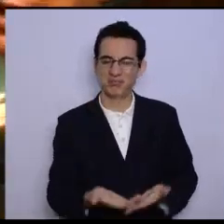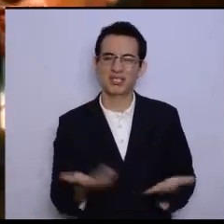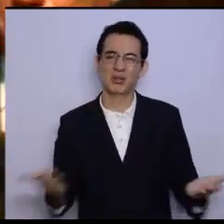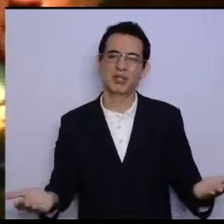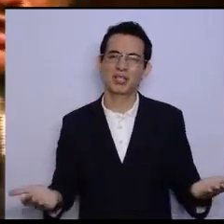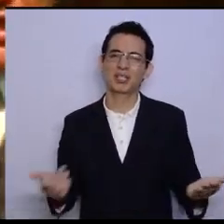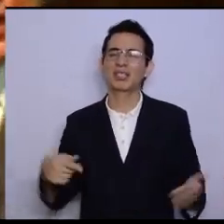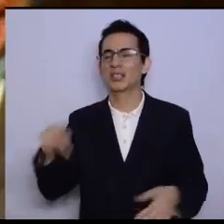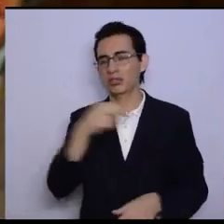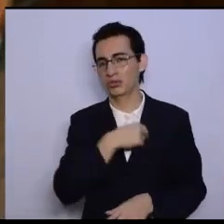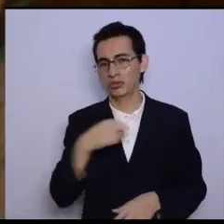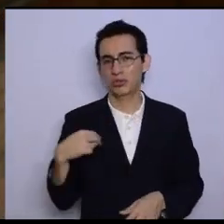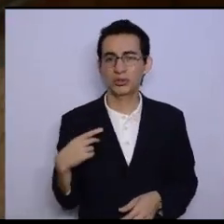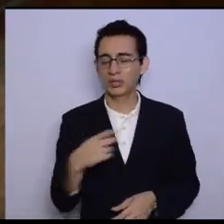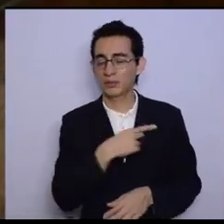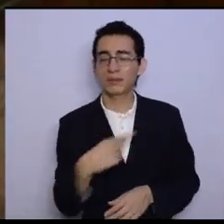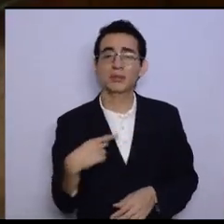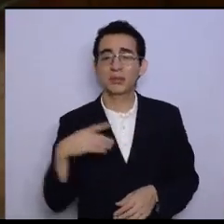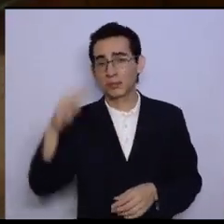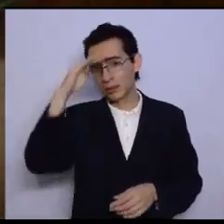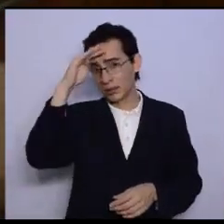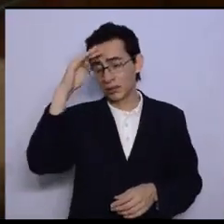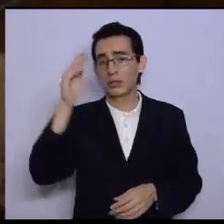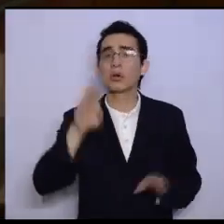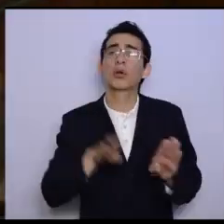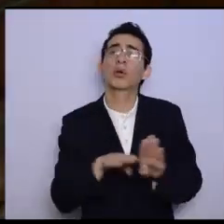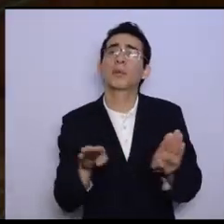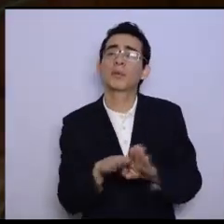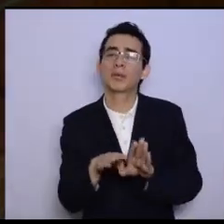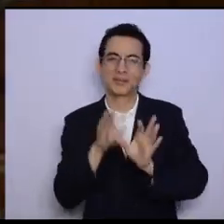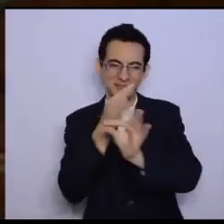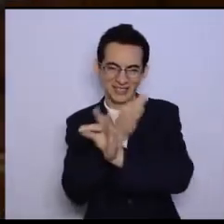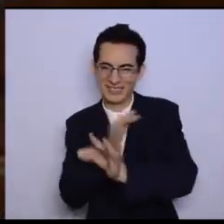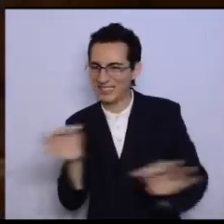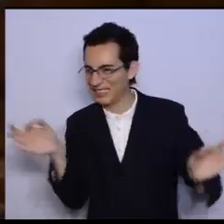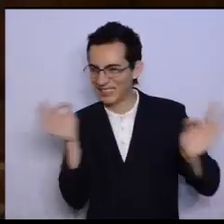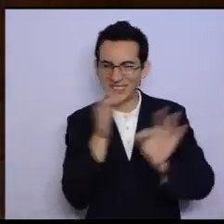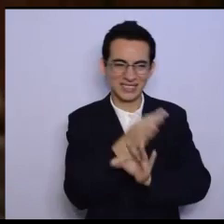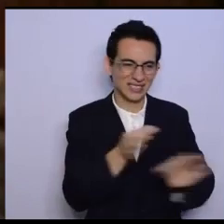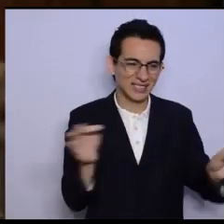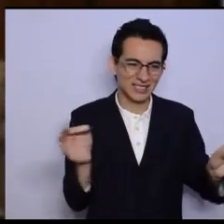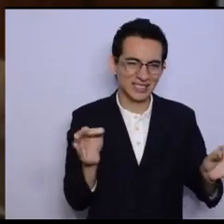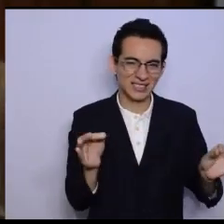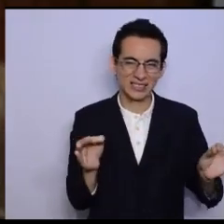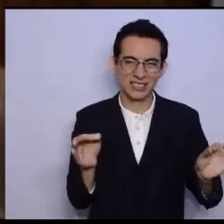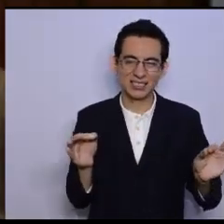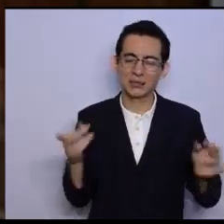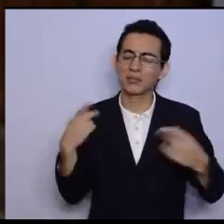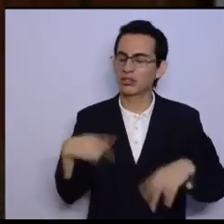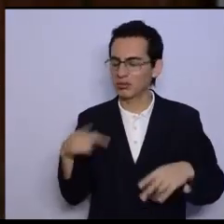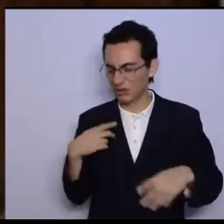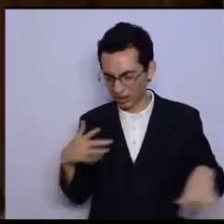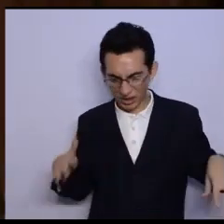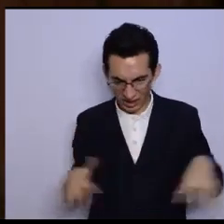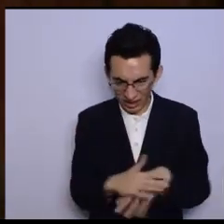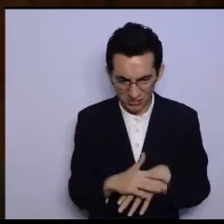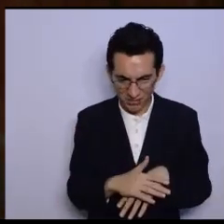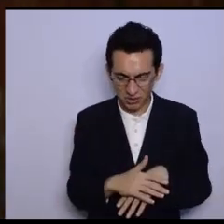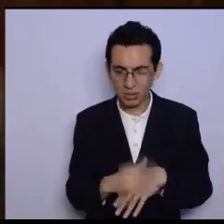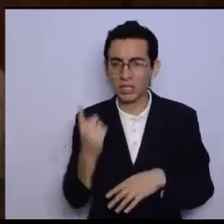algún predicador por allí que a su predicación se conviertan, se arrepientan los oyentes, que no le